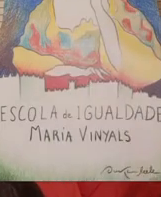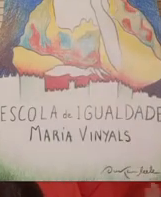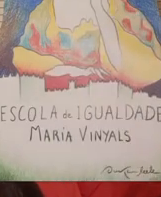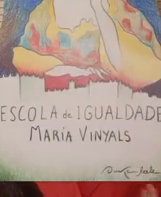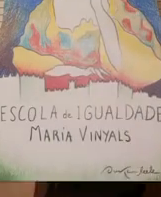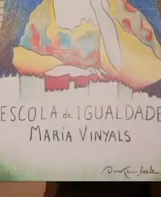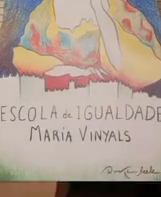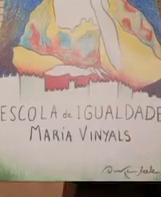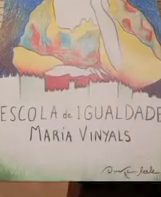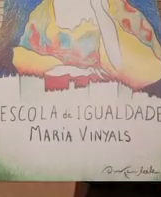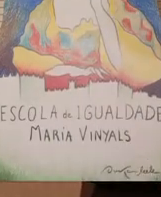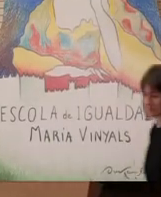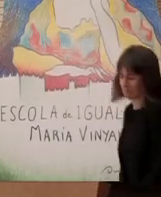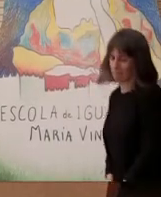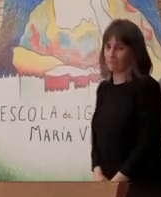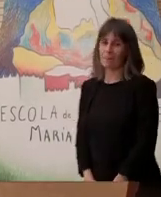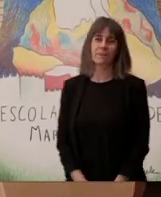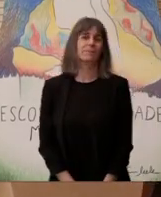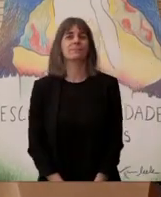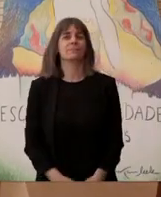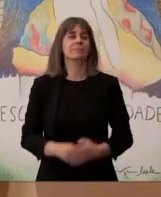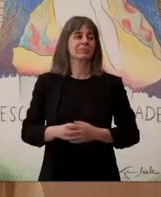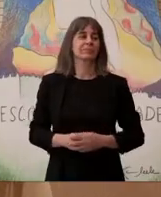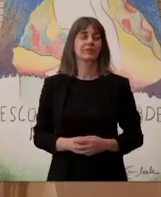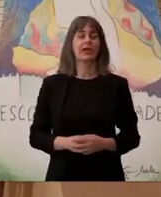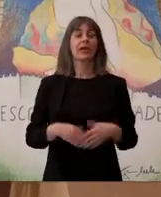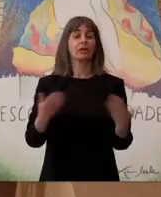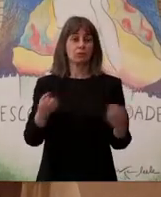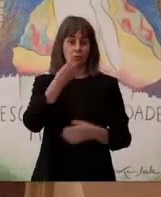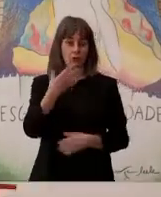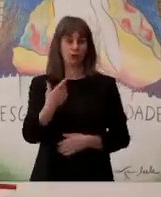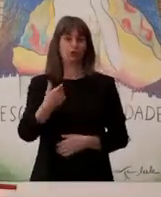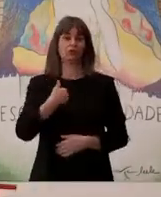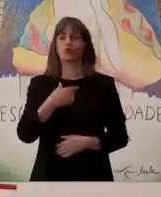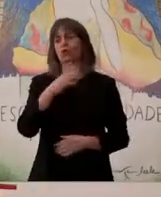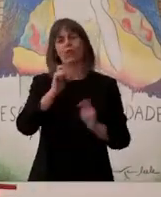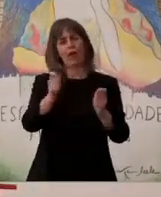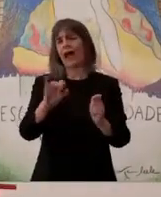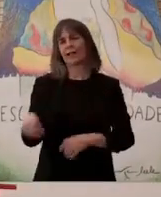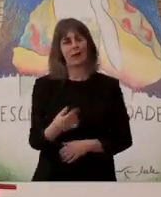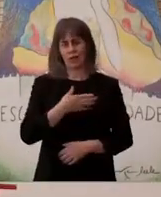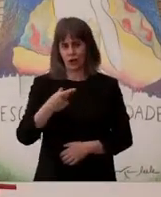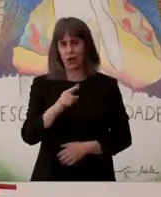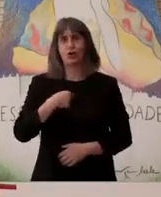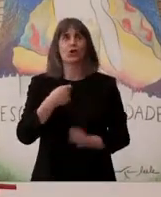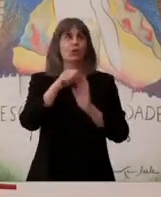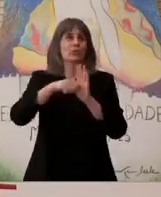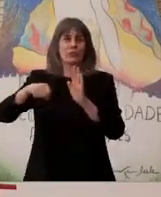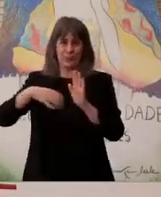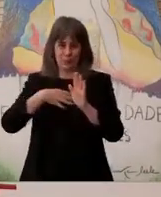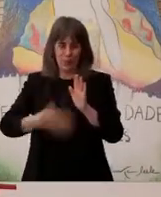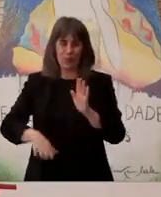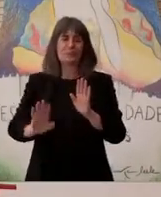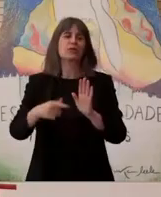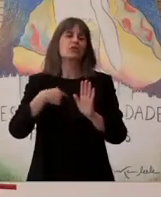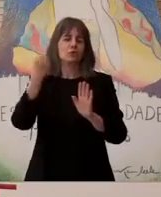nunca me retirarán nunca me retirarán entonces bueno yo por no cansar tengo muchas más cosas de decir pero yo creo que tengo que